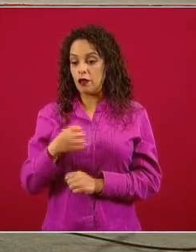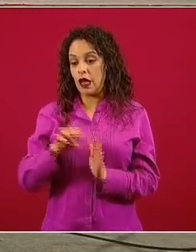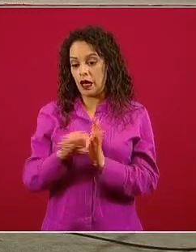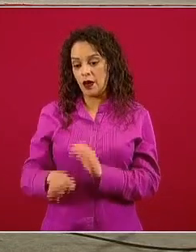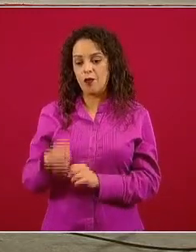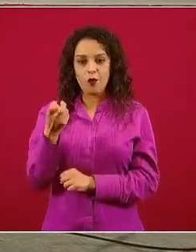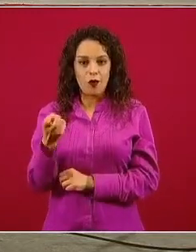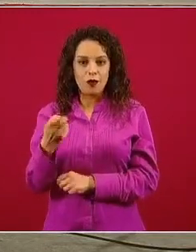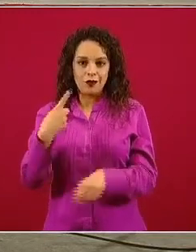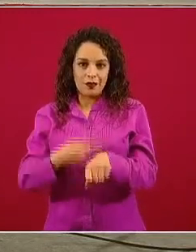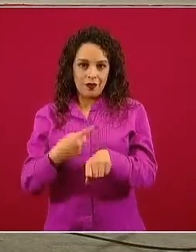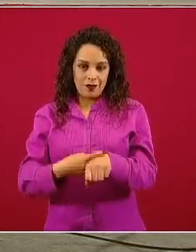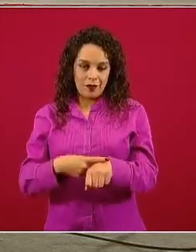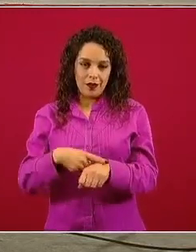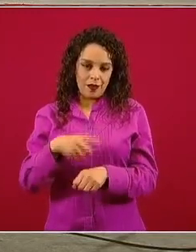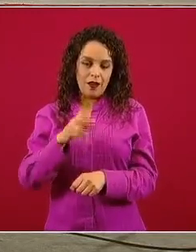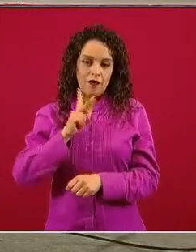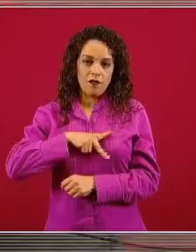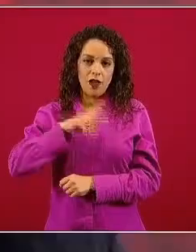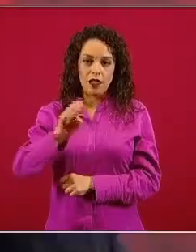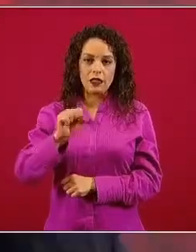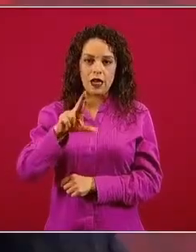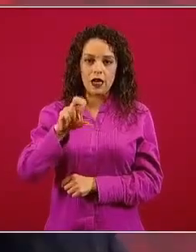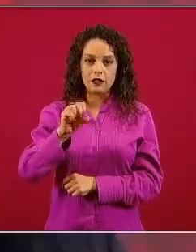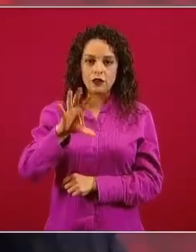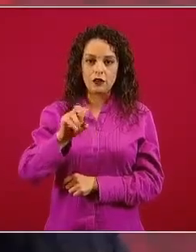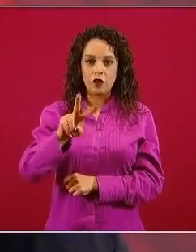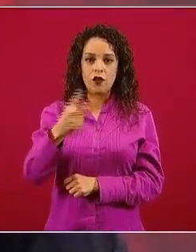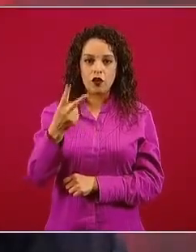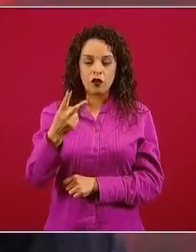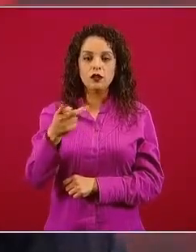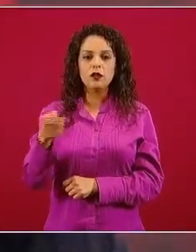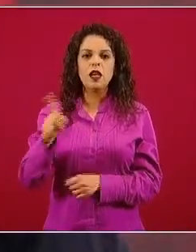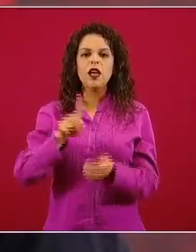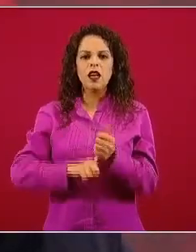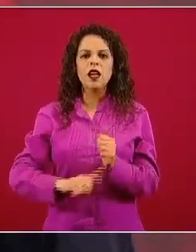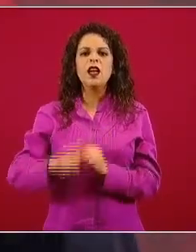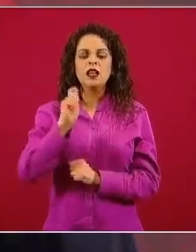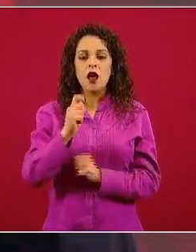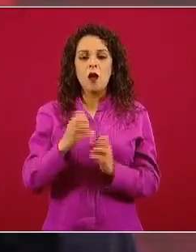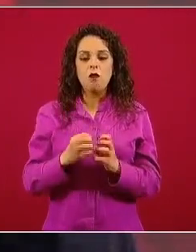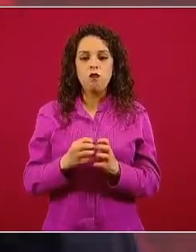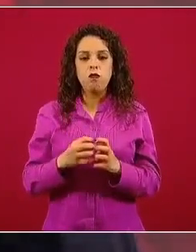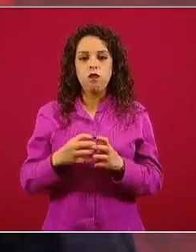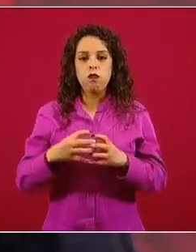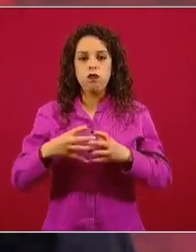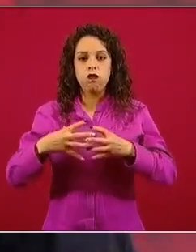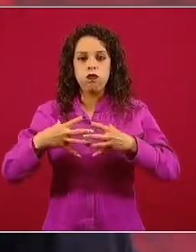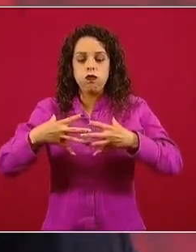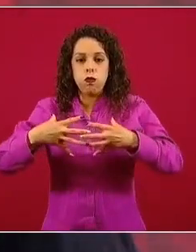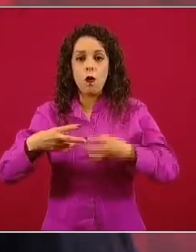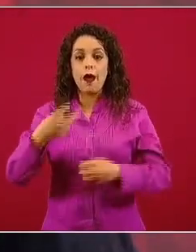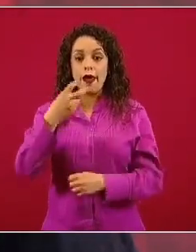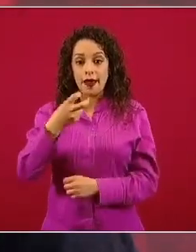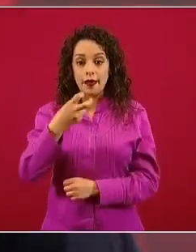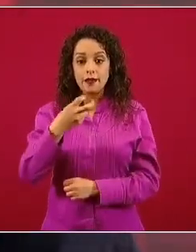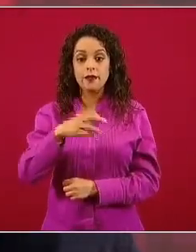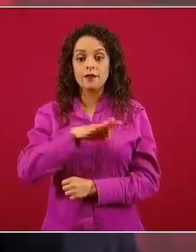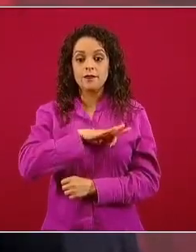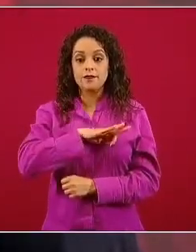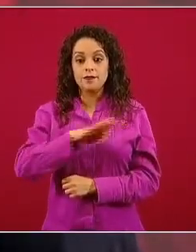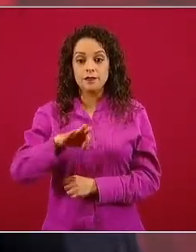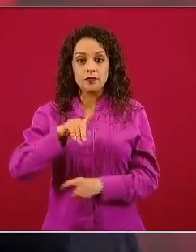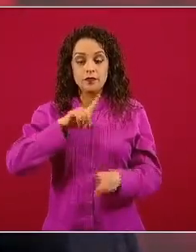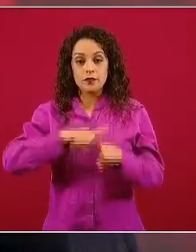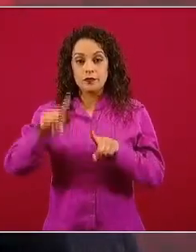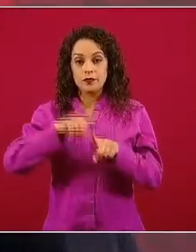SARS-CoV-2, hay un proceso inflamatorio. Y este proceso inflamatorio en su momento puede afectar, o sea, llega a inflamar